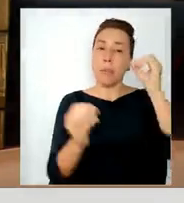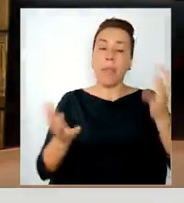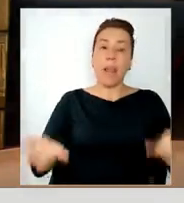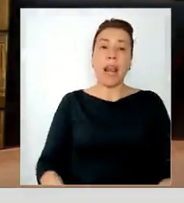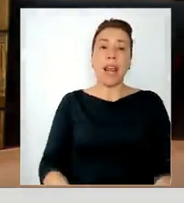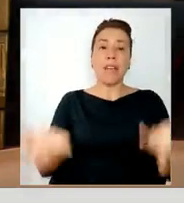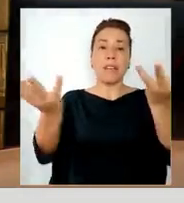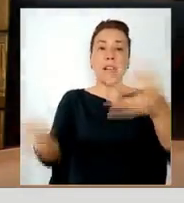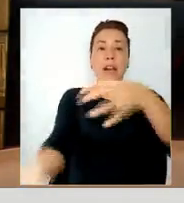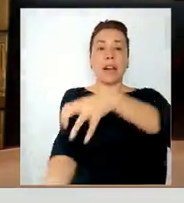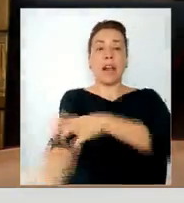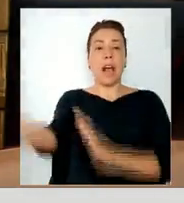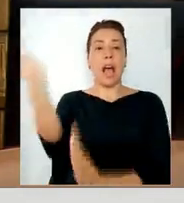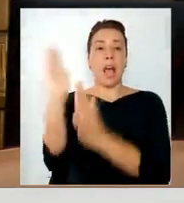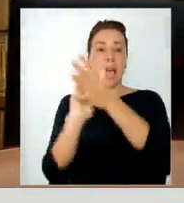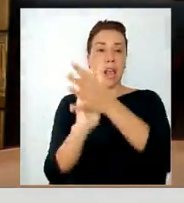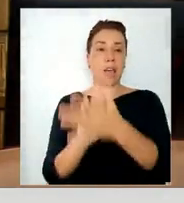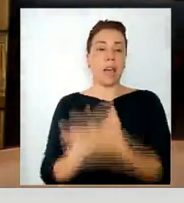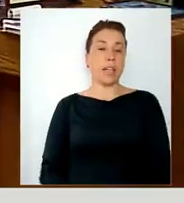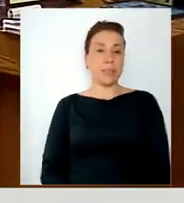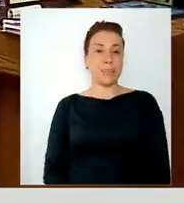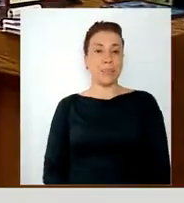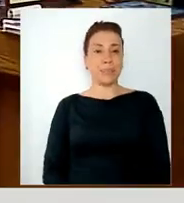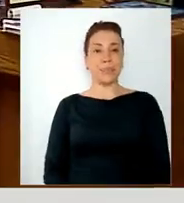araucanía de hecho presidente Muchas gracias